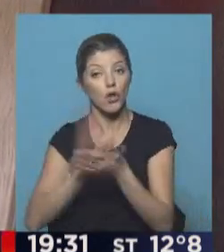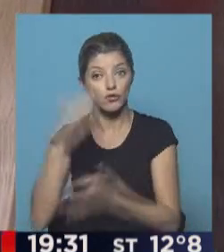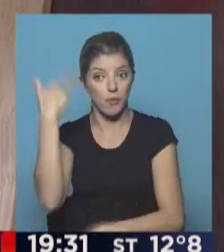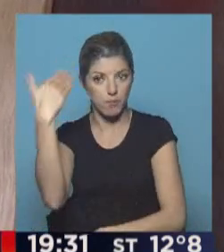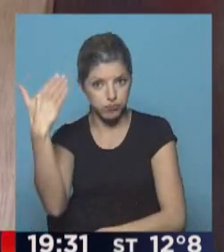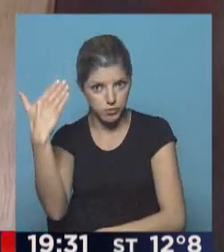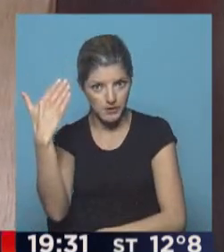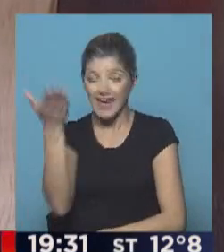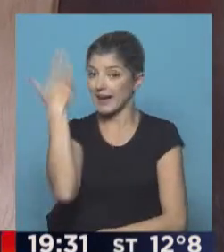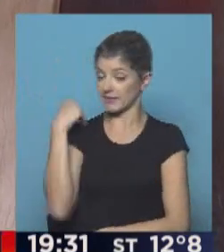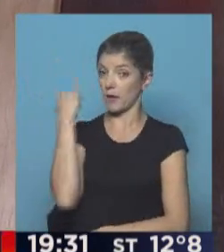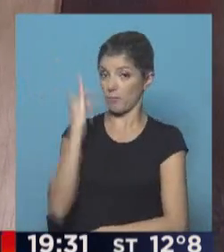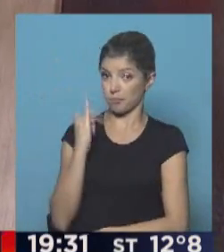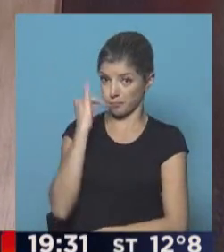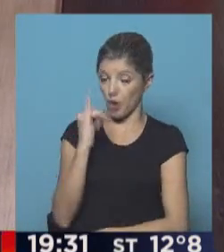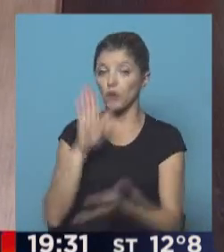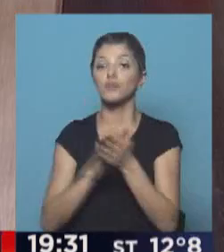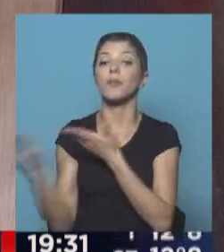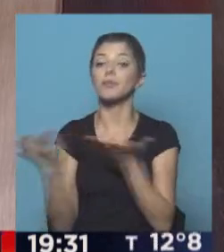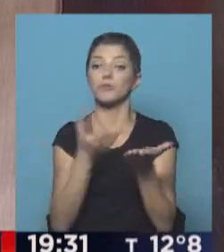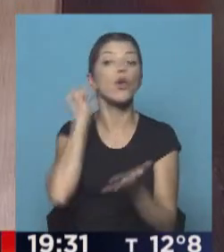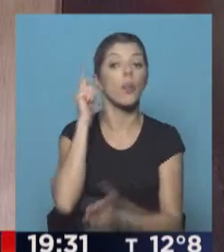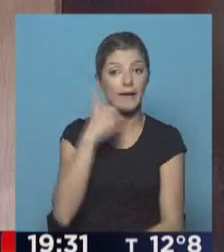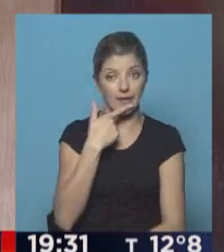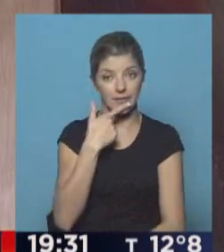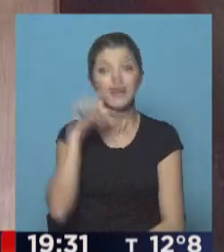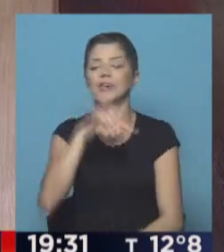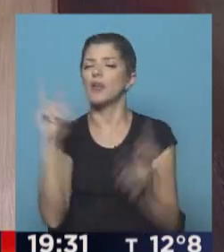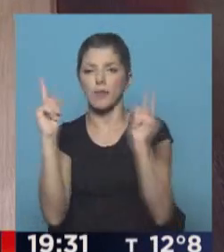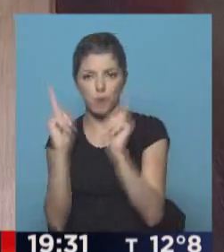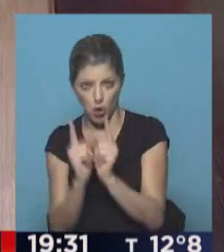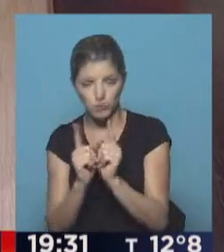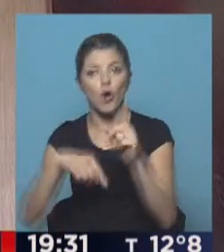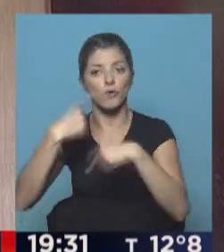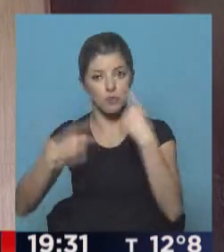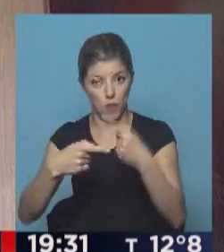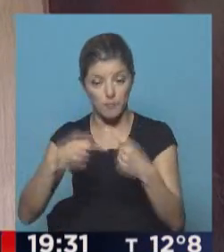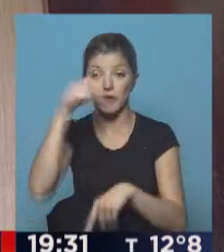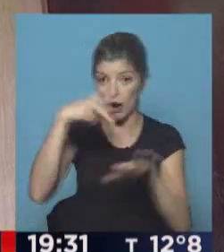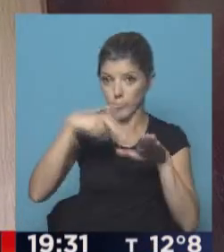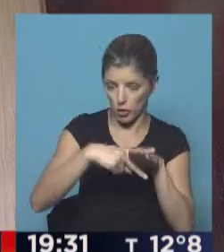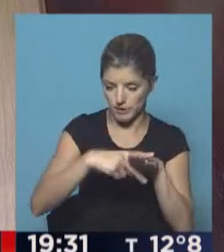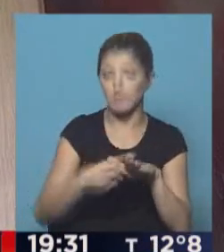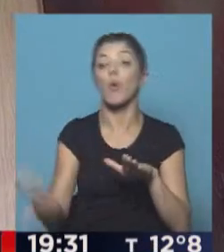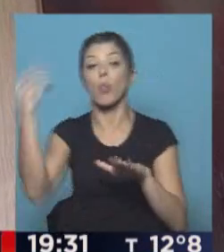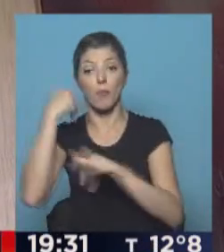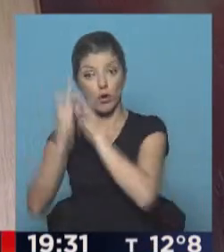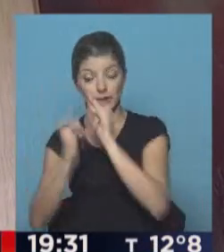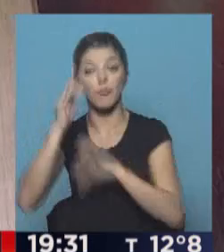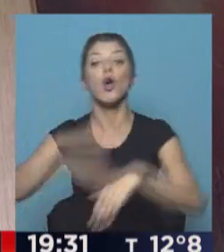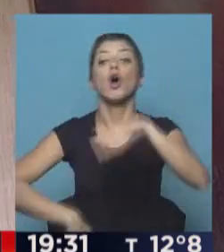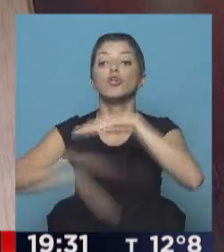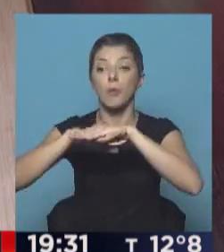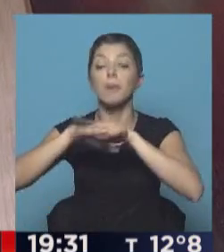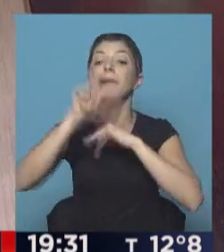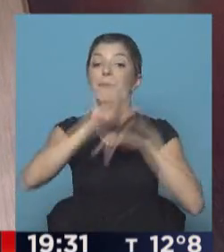anuncios que acabamos de escuchar con respecto a las tarifas del gas. Y que repasamos muy brevemente, vamos a seguir luego de la pausa. Va a haber un tope para los